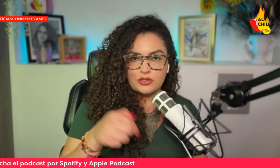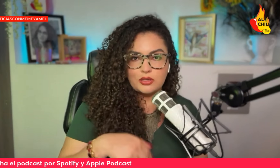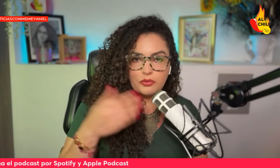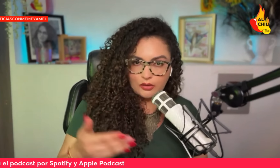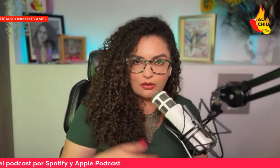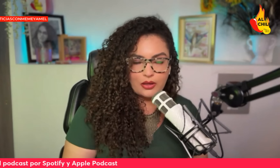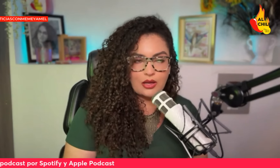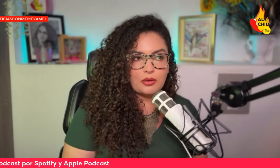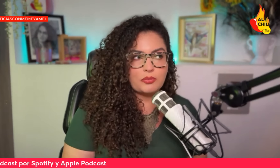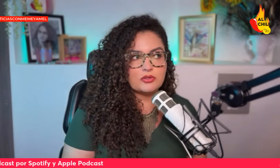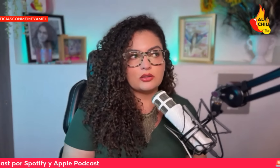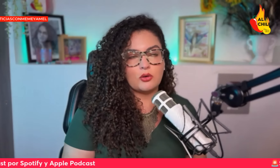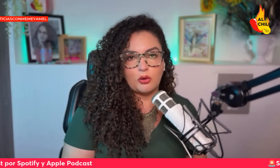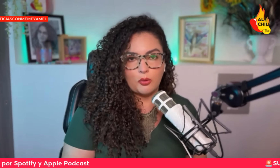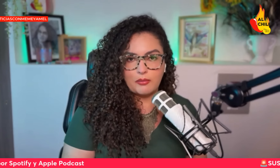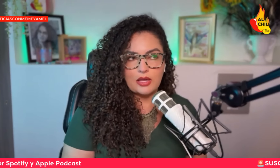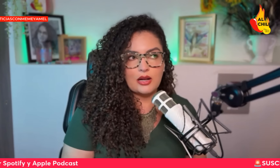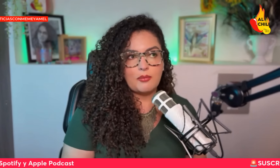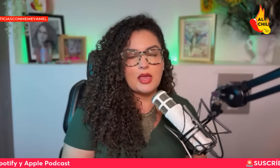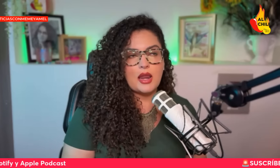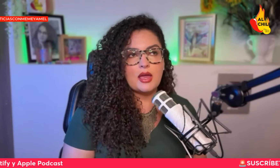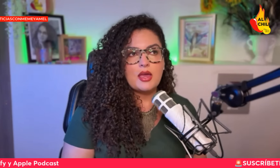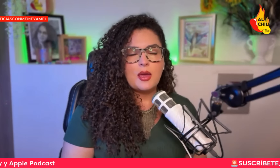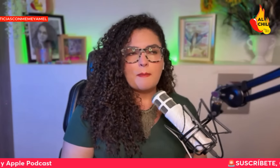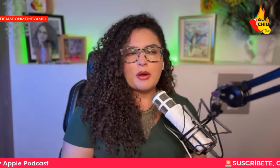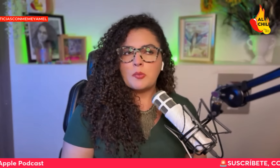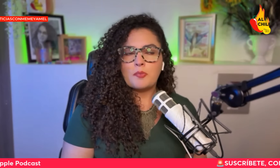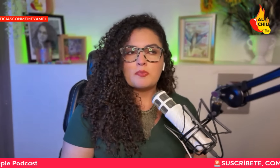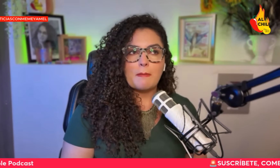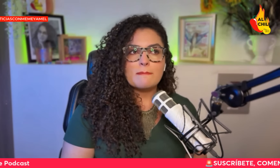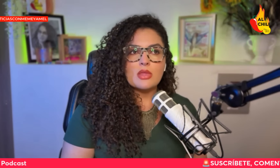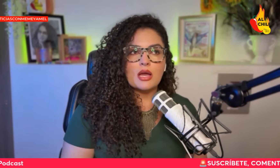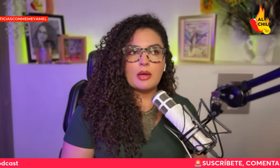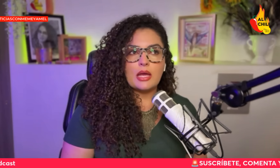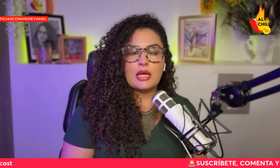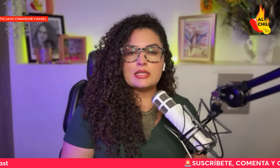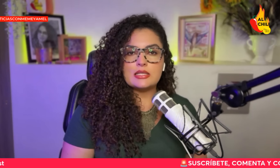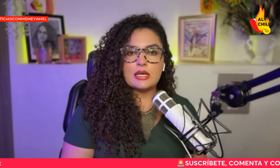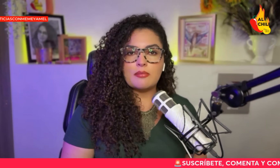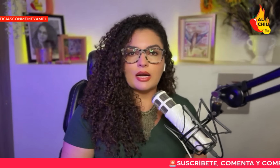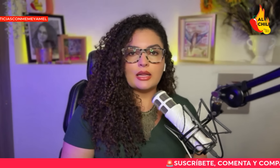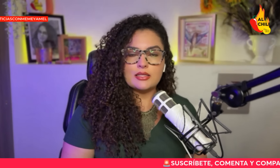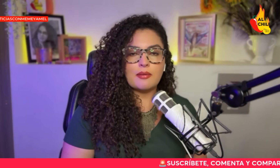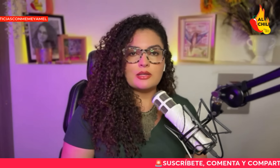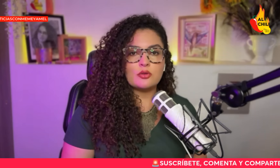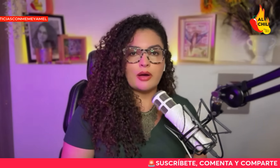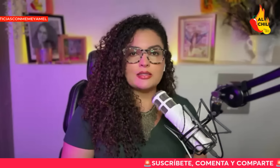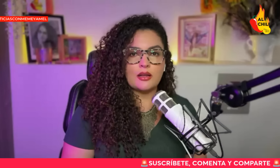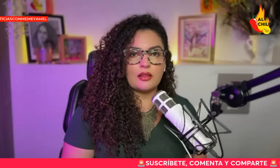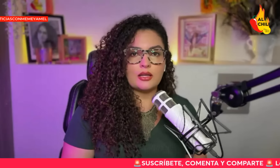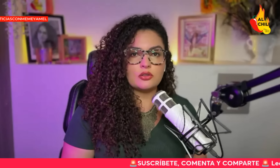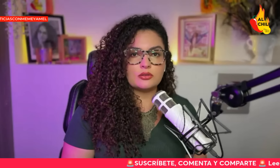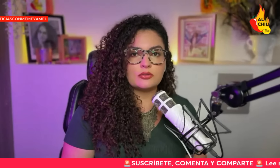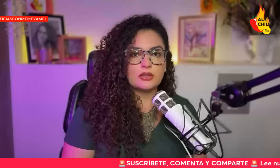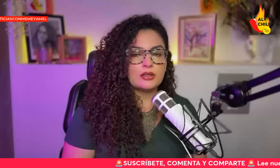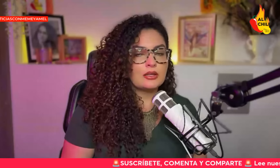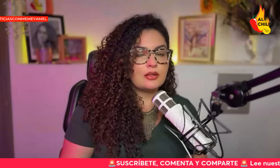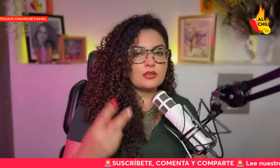después este programa lo vayan a ver, por cierto, o lo vean mañana en la mañana, pero si Margarita Zavala es tu maestra de